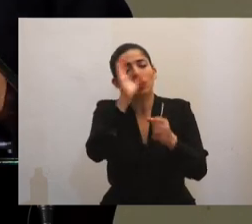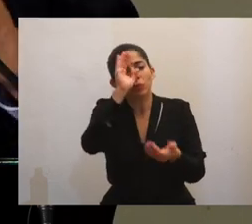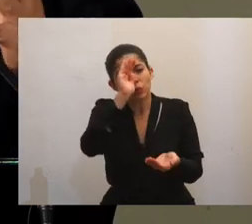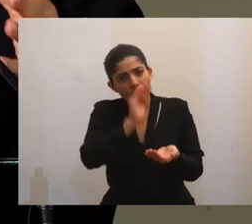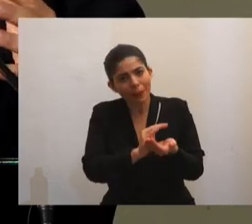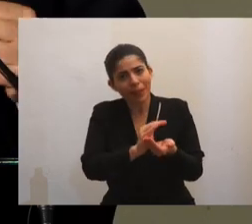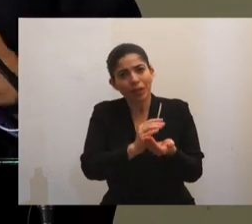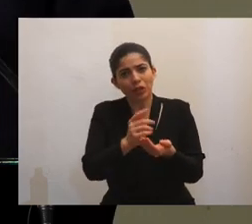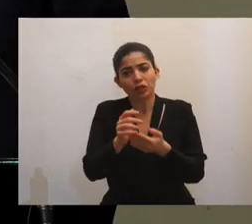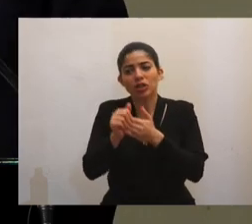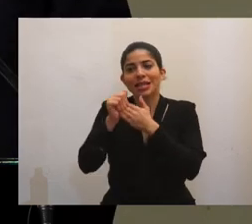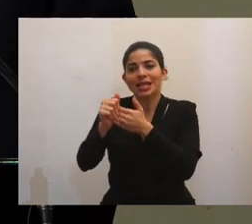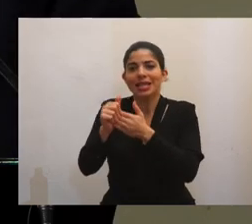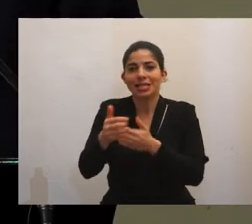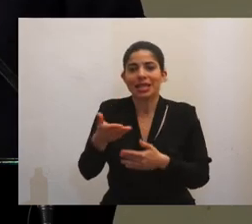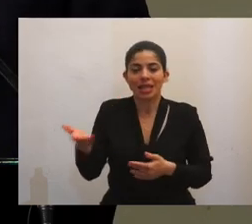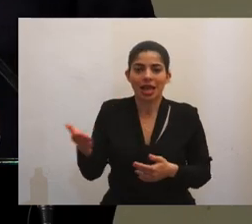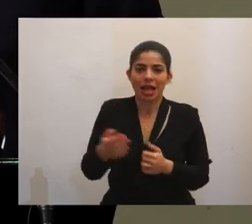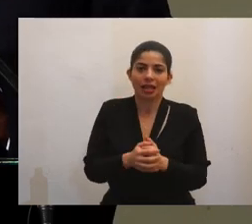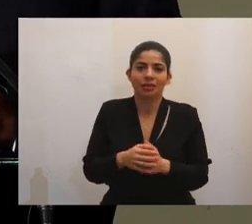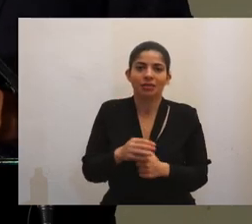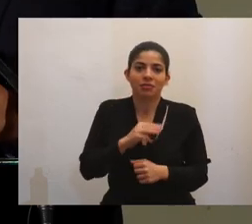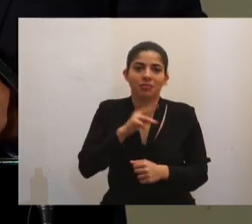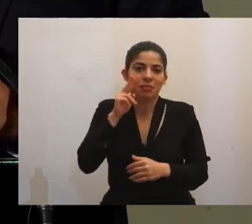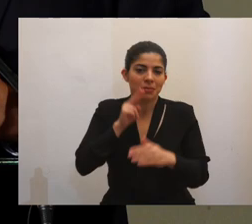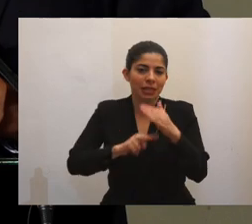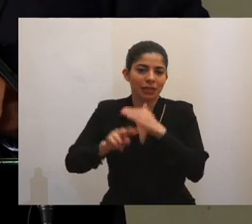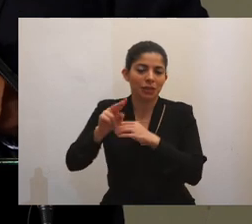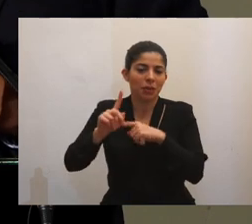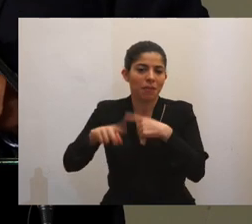COVID-19 bajo el liderazgo de estas visiones transformadoras.